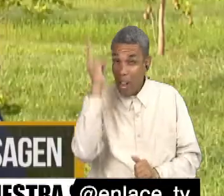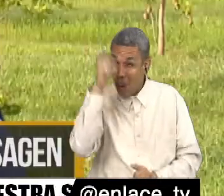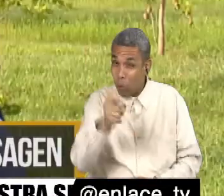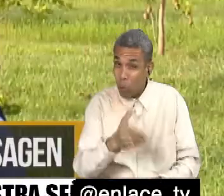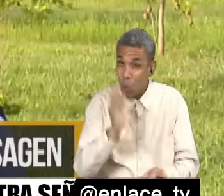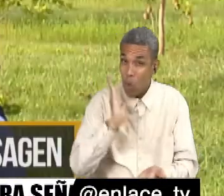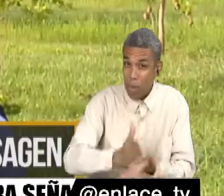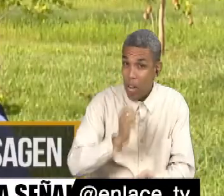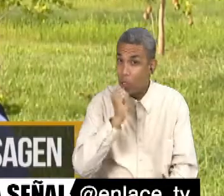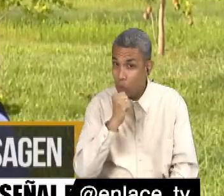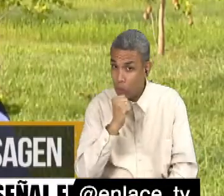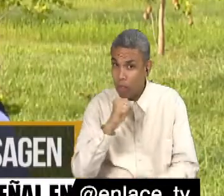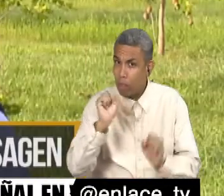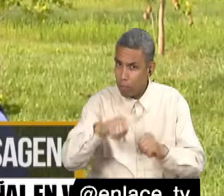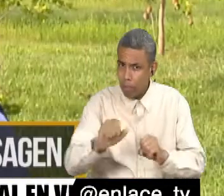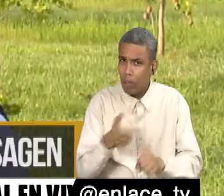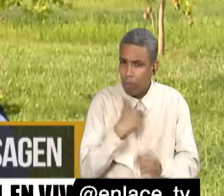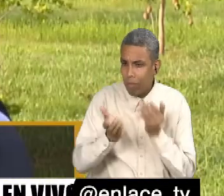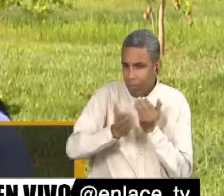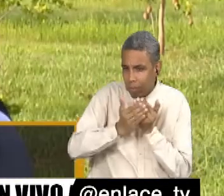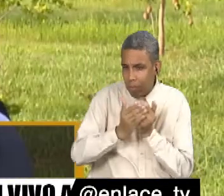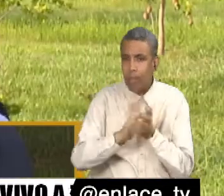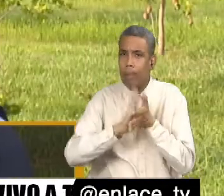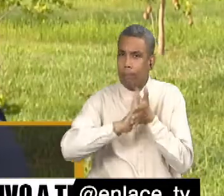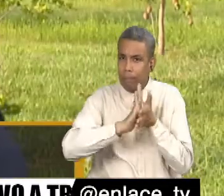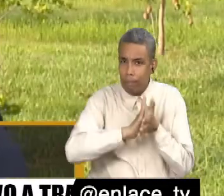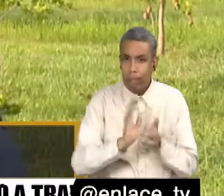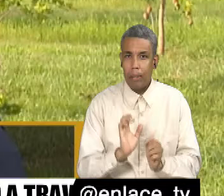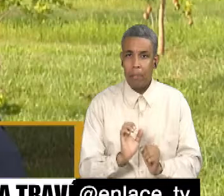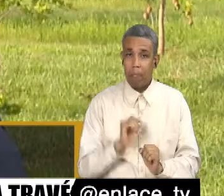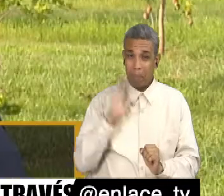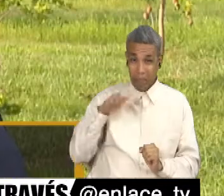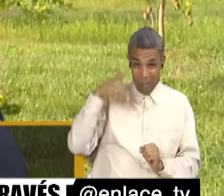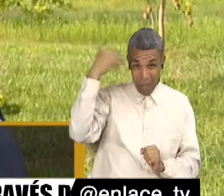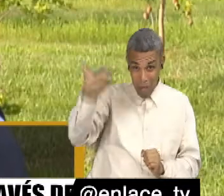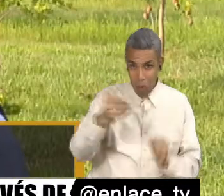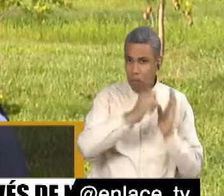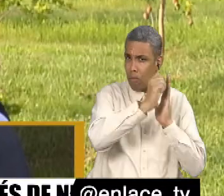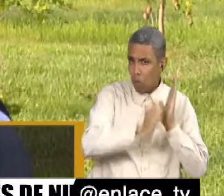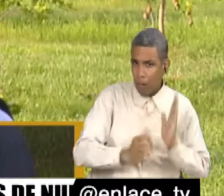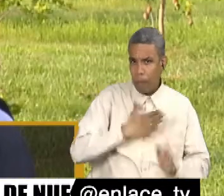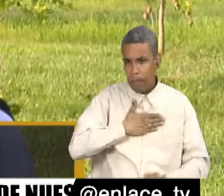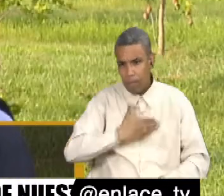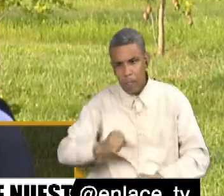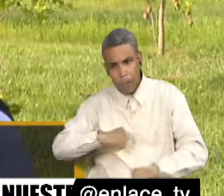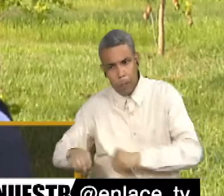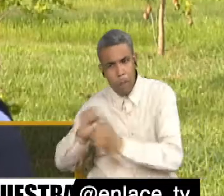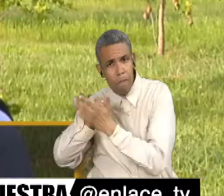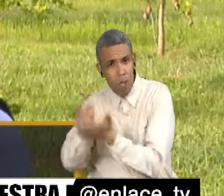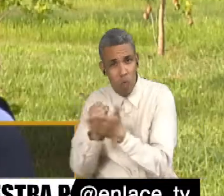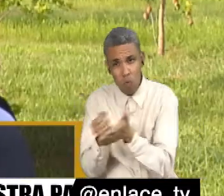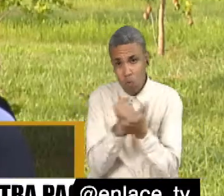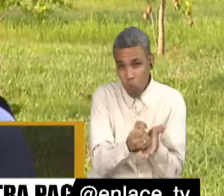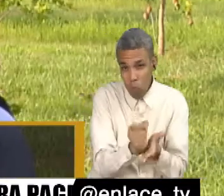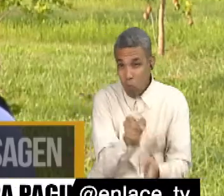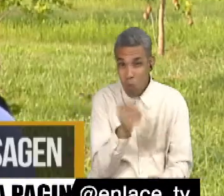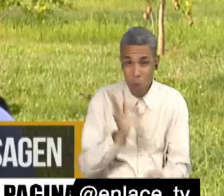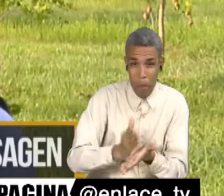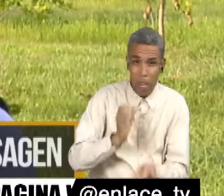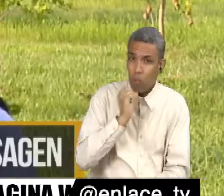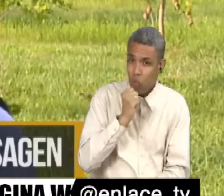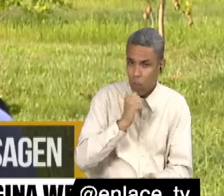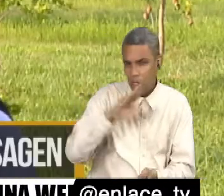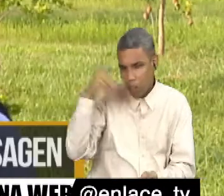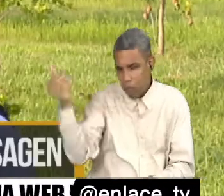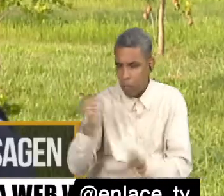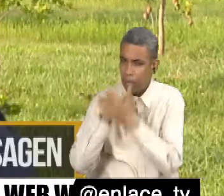través de los consejos municipales de riesgo para que en la instancia colectiva en la cual estamos participando poder consolidar las afectaciones y finalmente